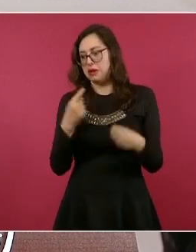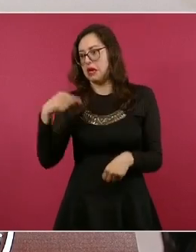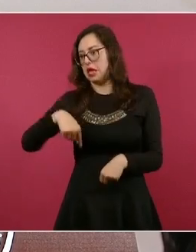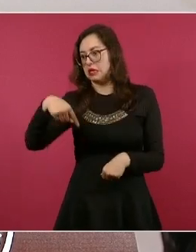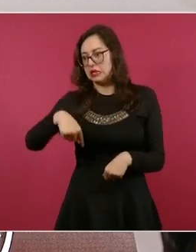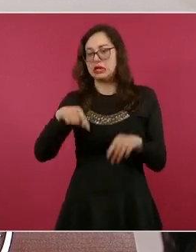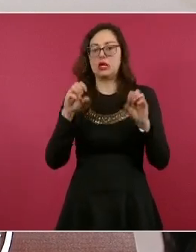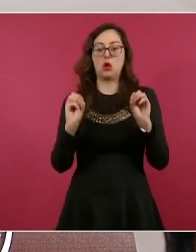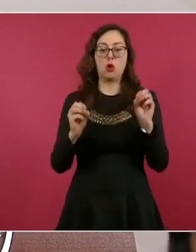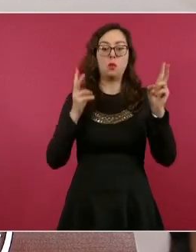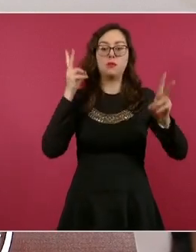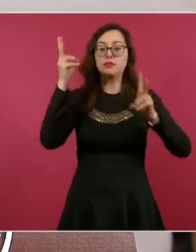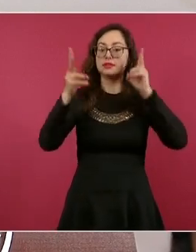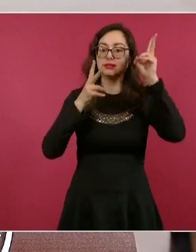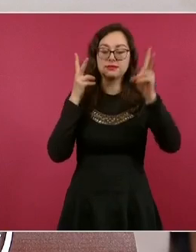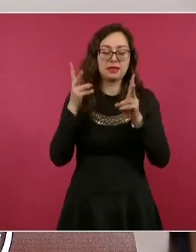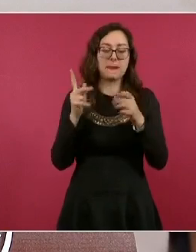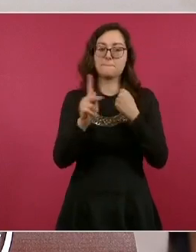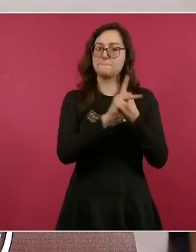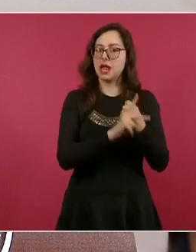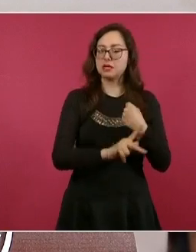Nosotros somos pueblos hermanos.